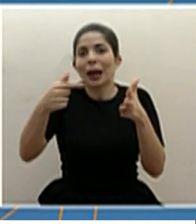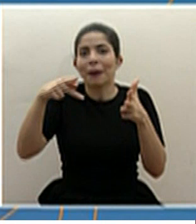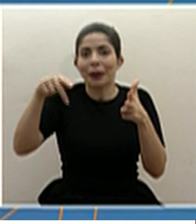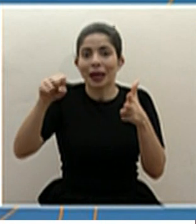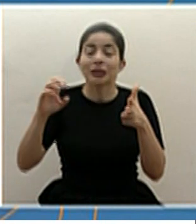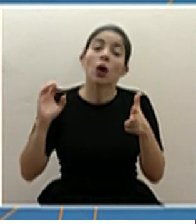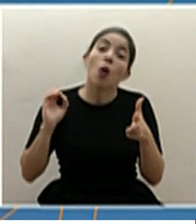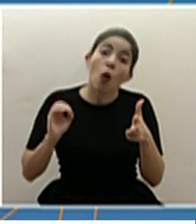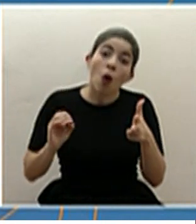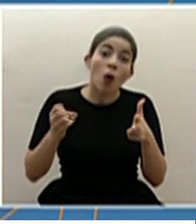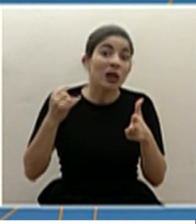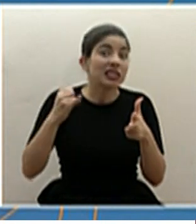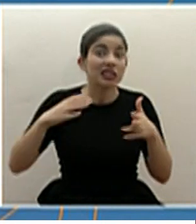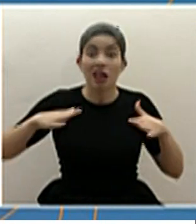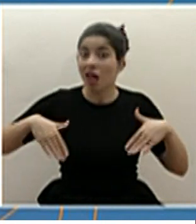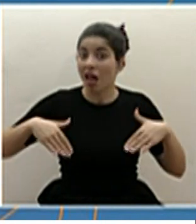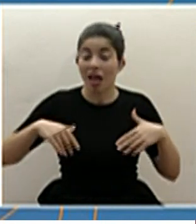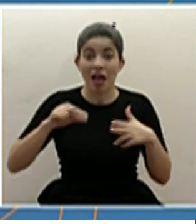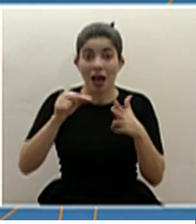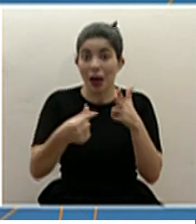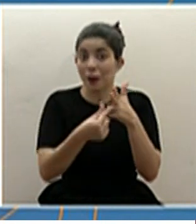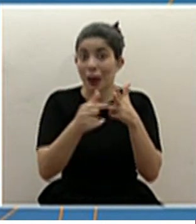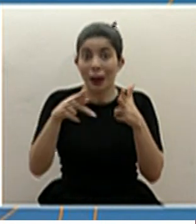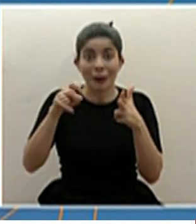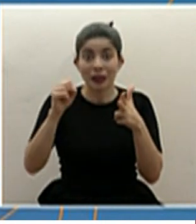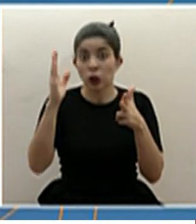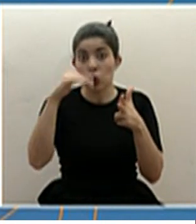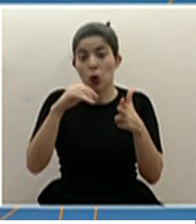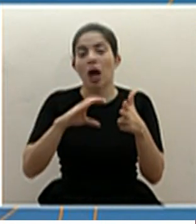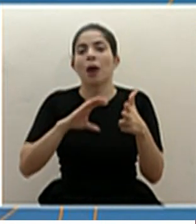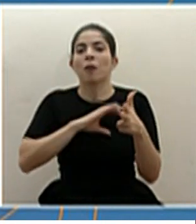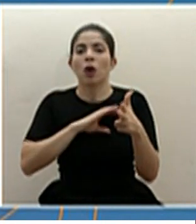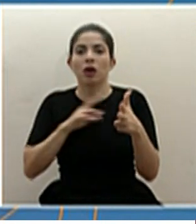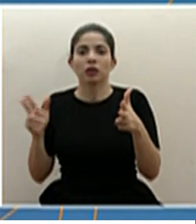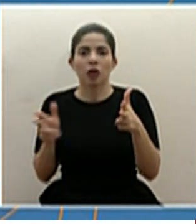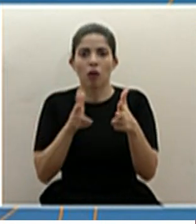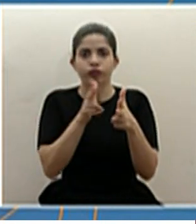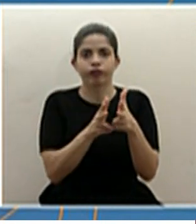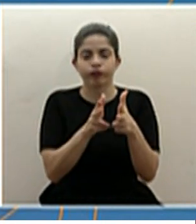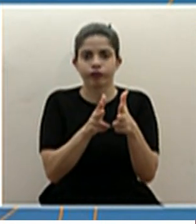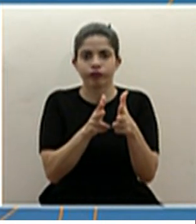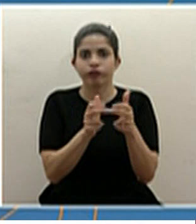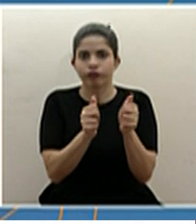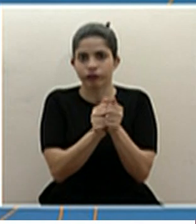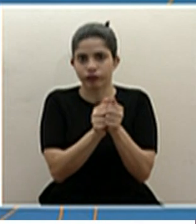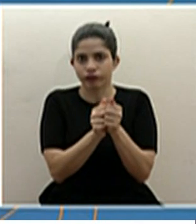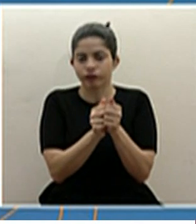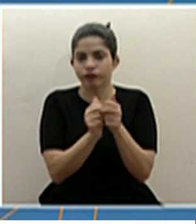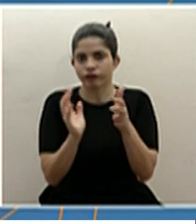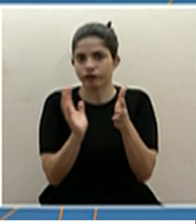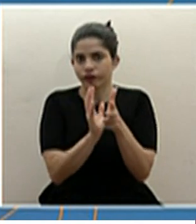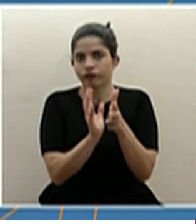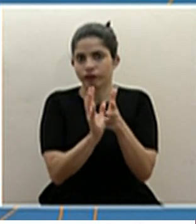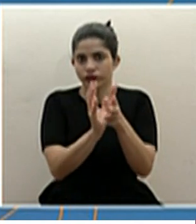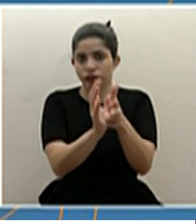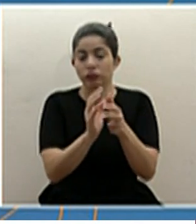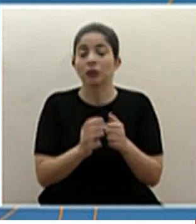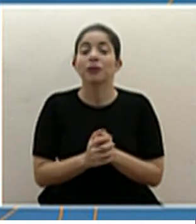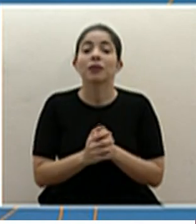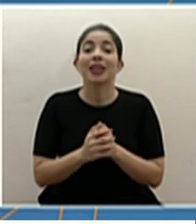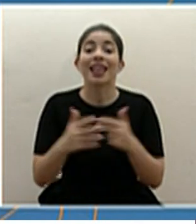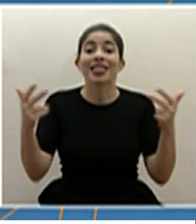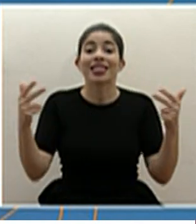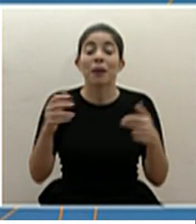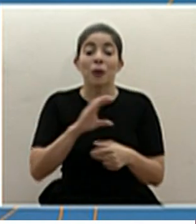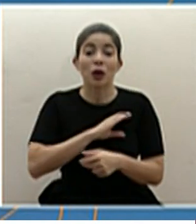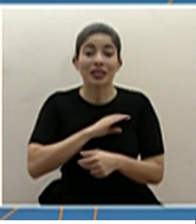dar en caso de no optar por el GPS. En el tránsito va a haber puntos específicos identificados por la Comisión